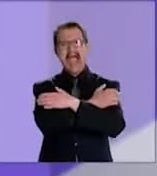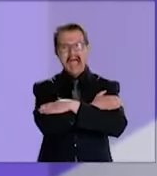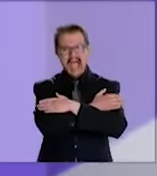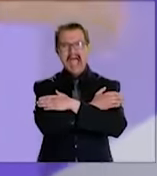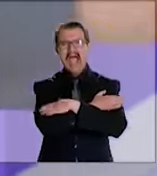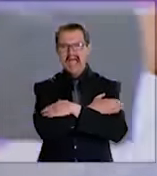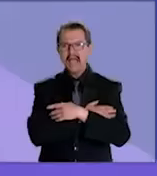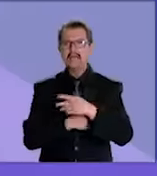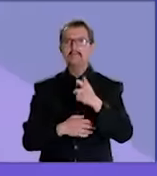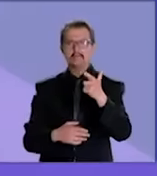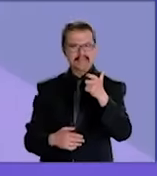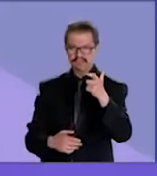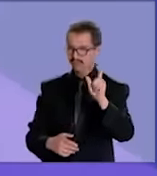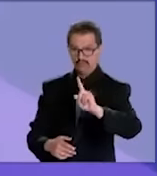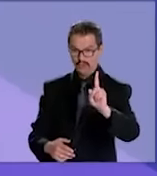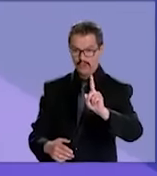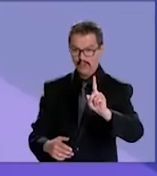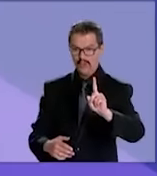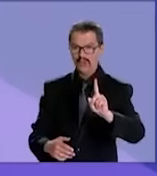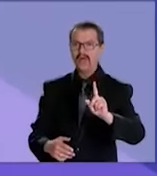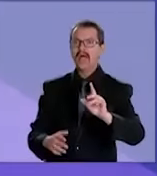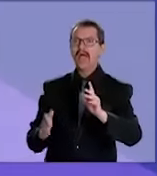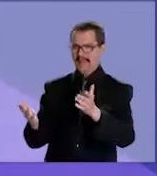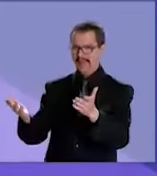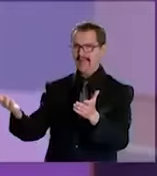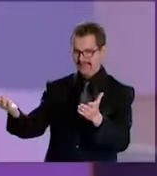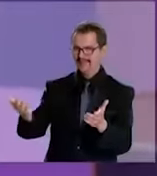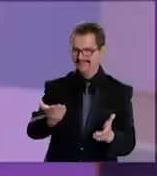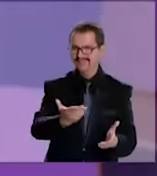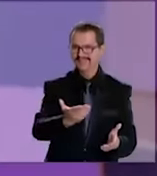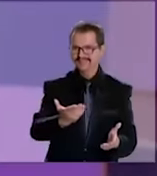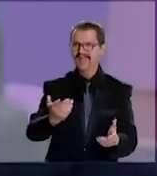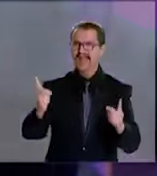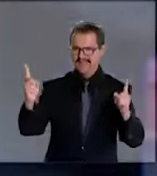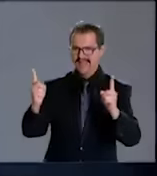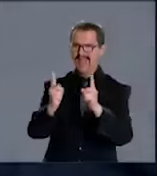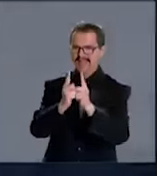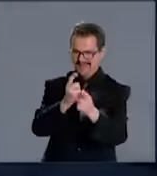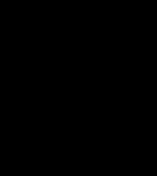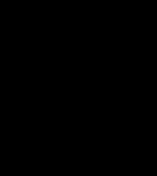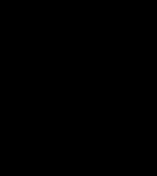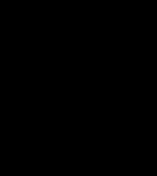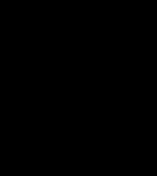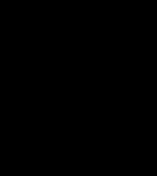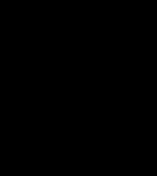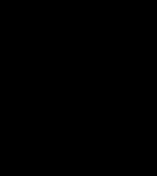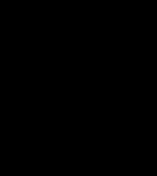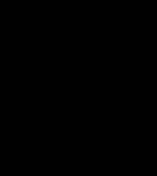Mira. Dale un abrazo aquí también a él, claro. Voy a cuidar mi cartera. Claro.